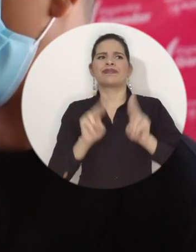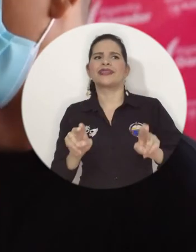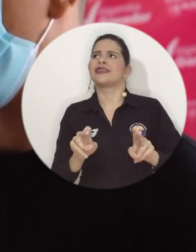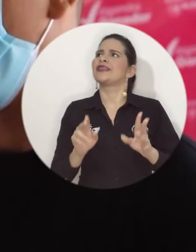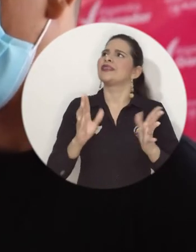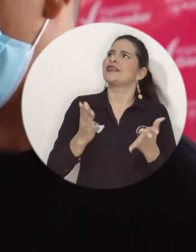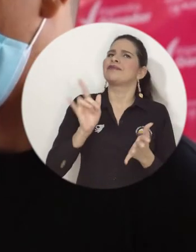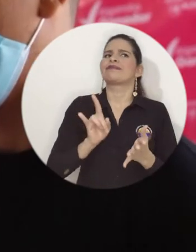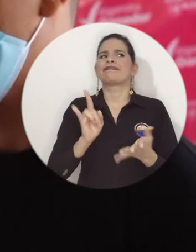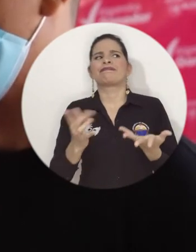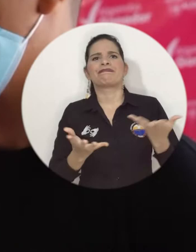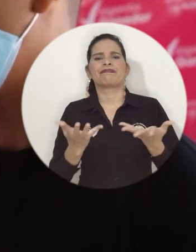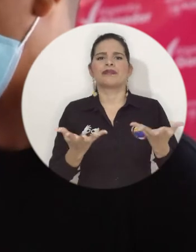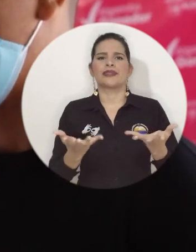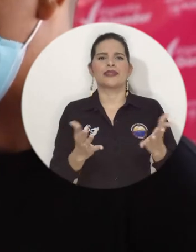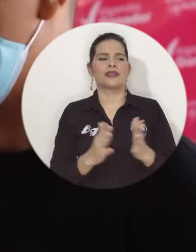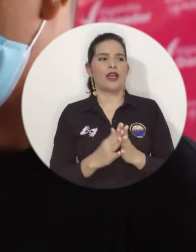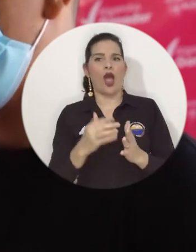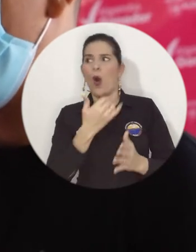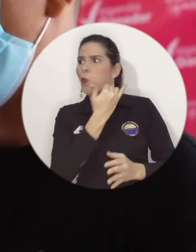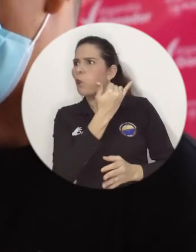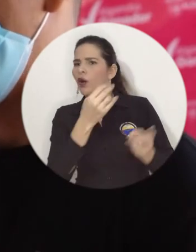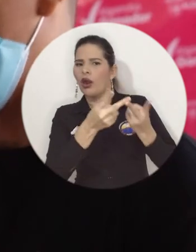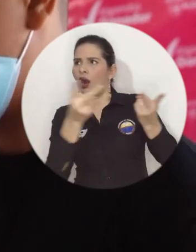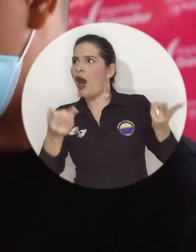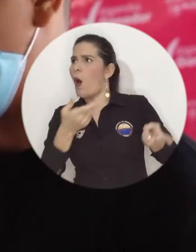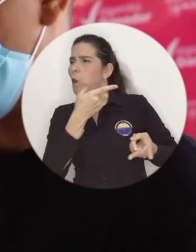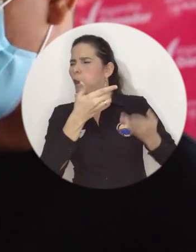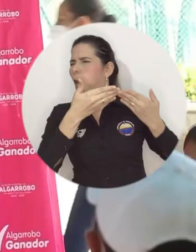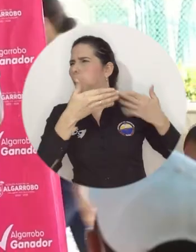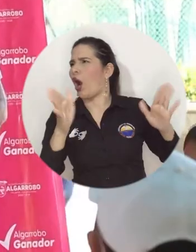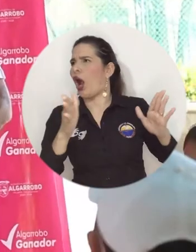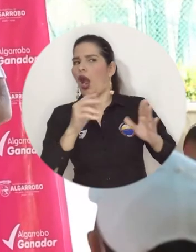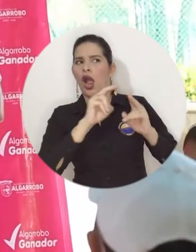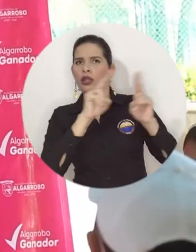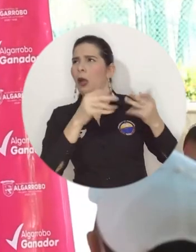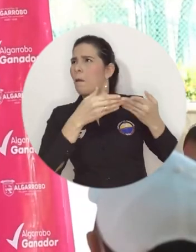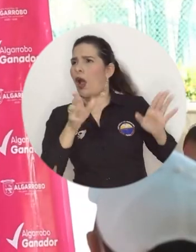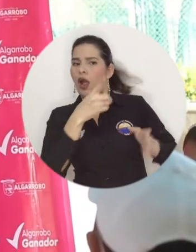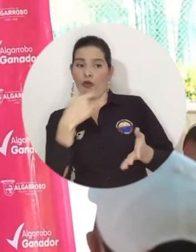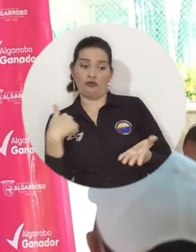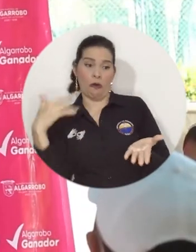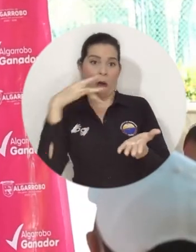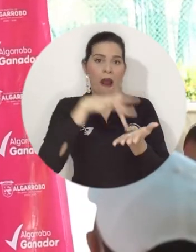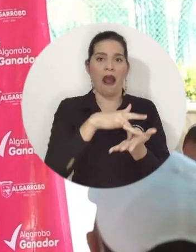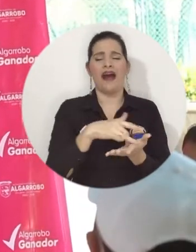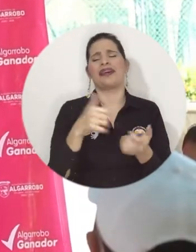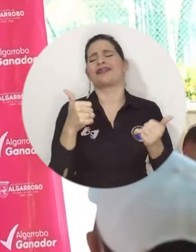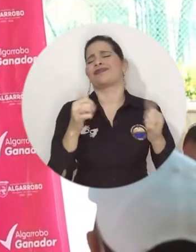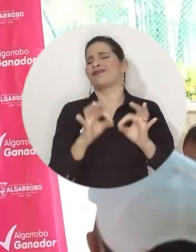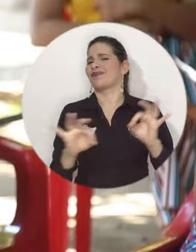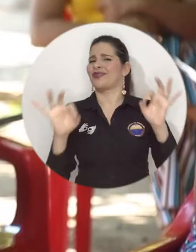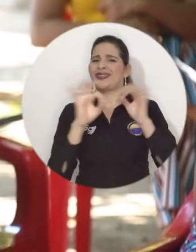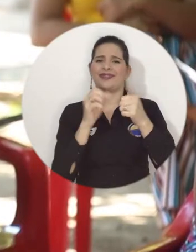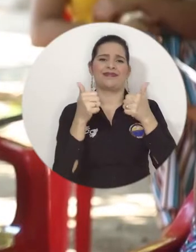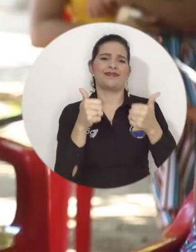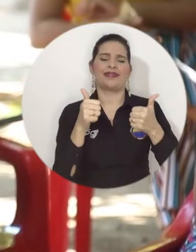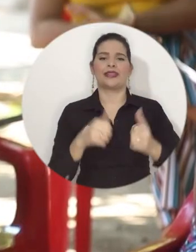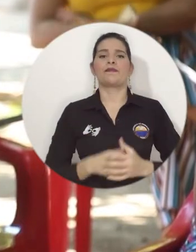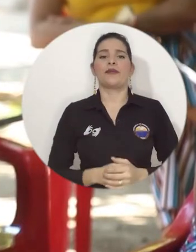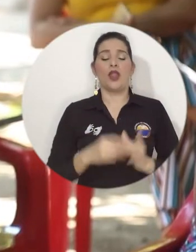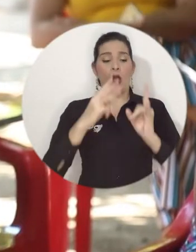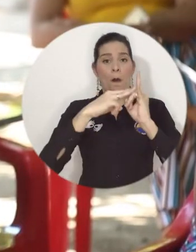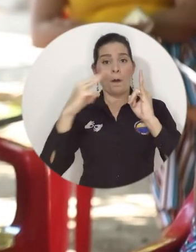con los recursos para poder formarse con calidad, y pues este tipo de iniciativas son muy